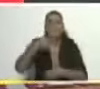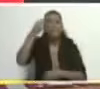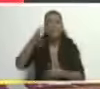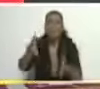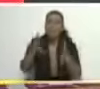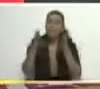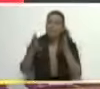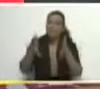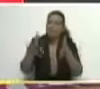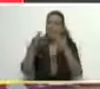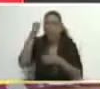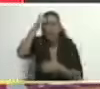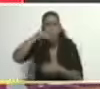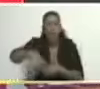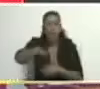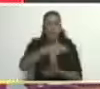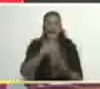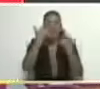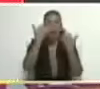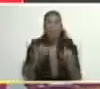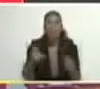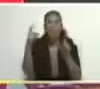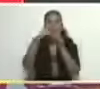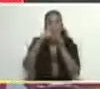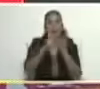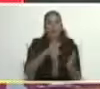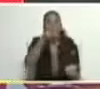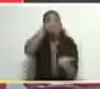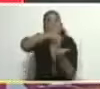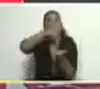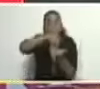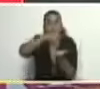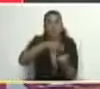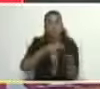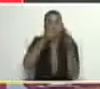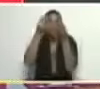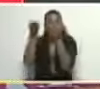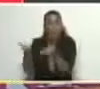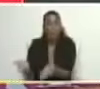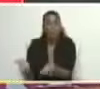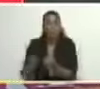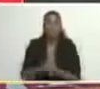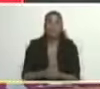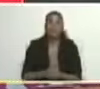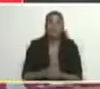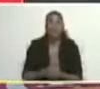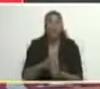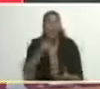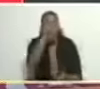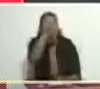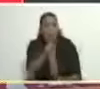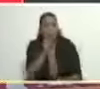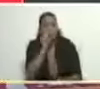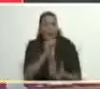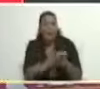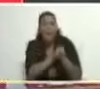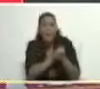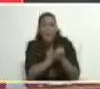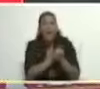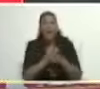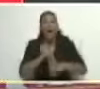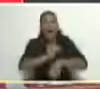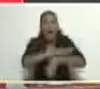triunfante. Ahora vamos a darle la palabra a un gran compañero del